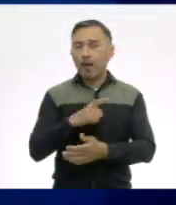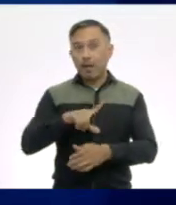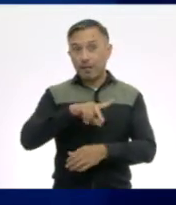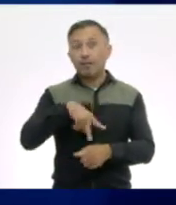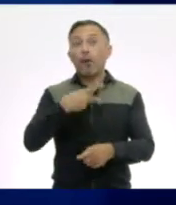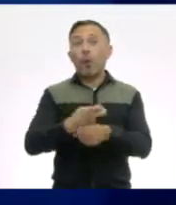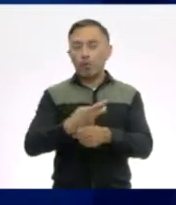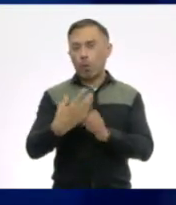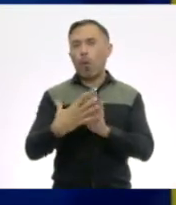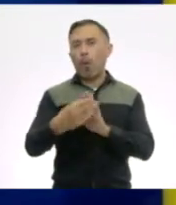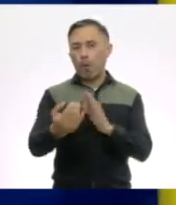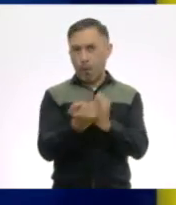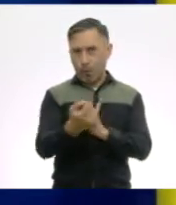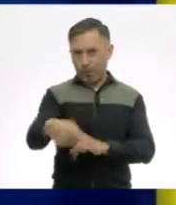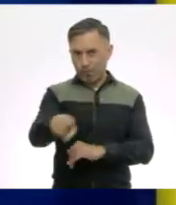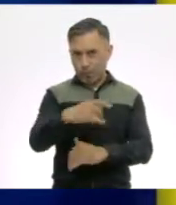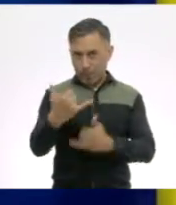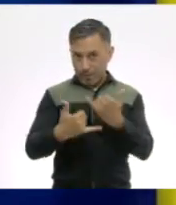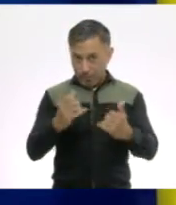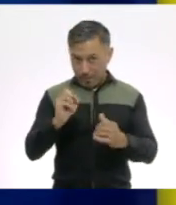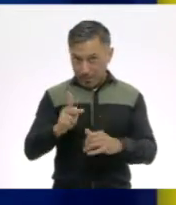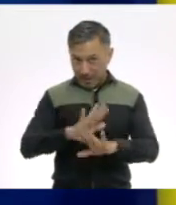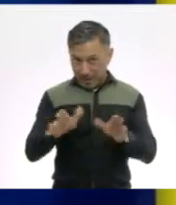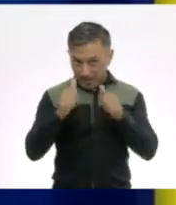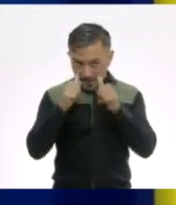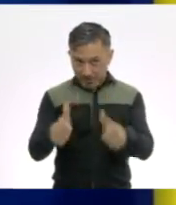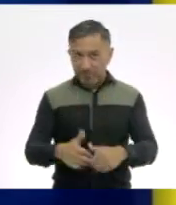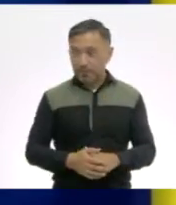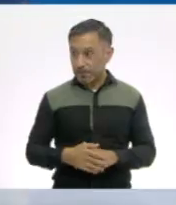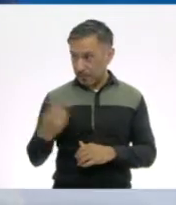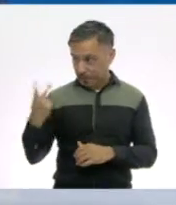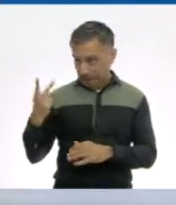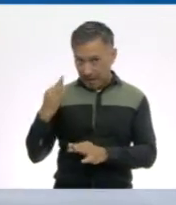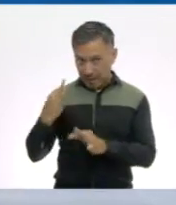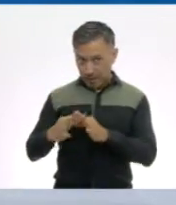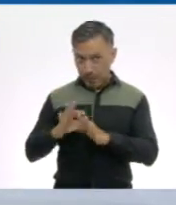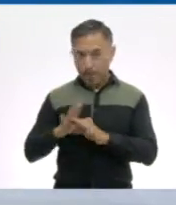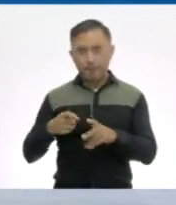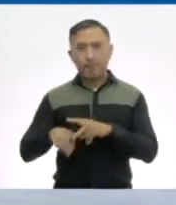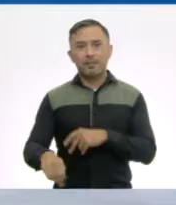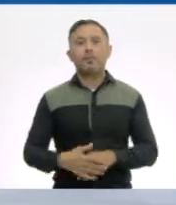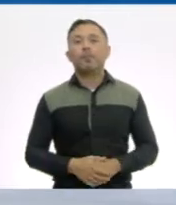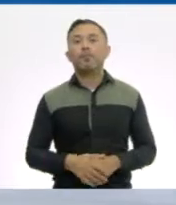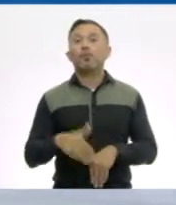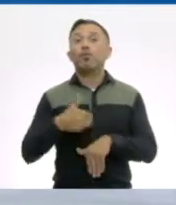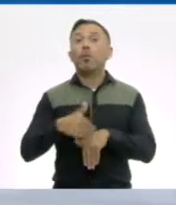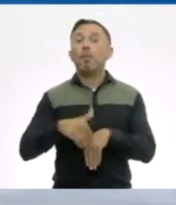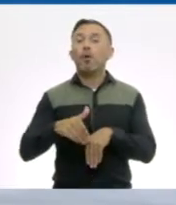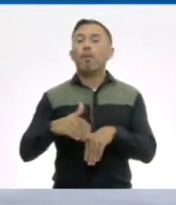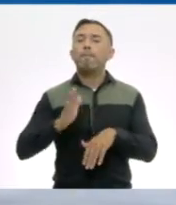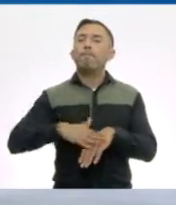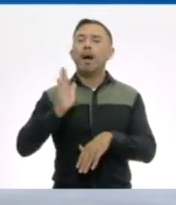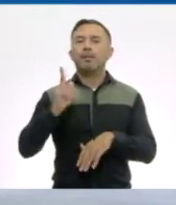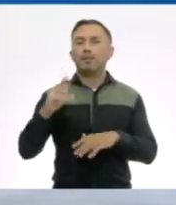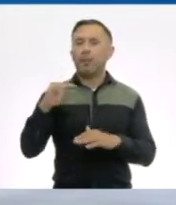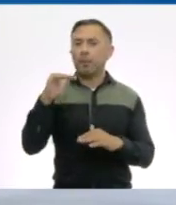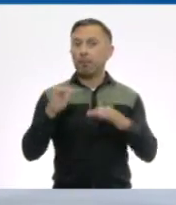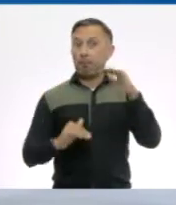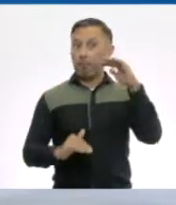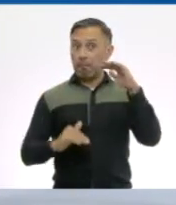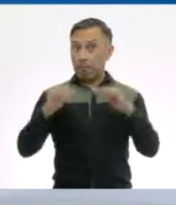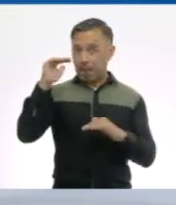Nosotras ya estamos listísimas para comenzar. Muy bien. Entonces, quien salga el número mayor, quien tenga el número mayor, será el jugador